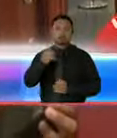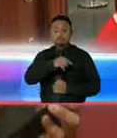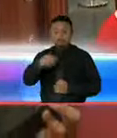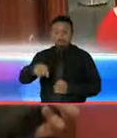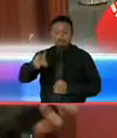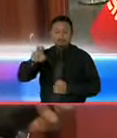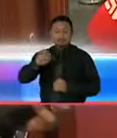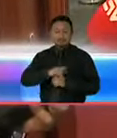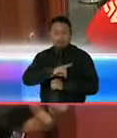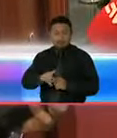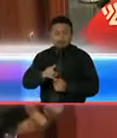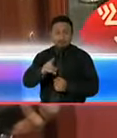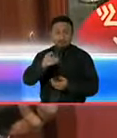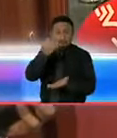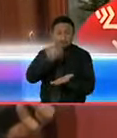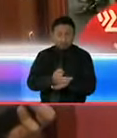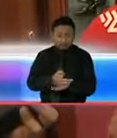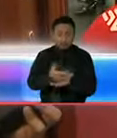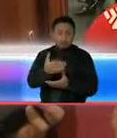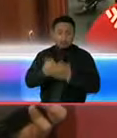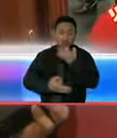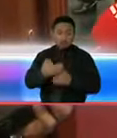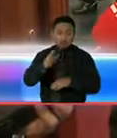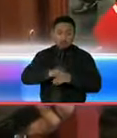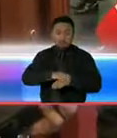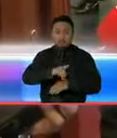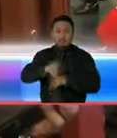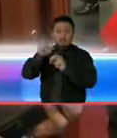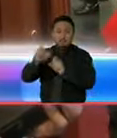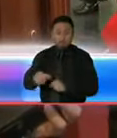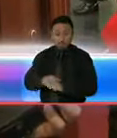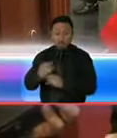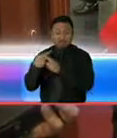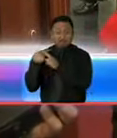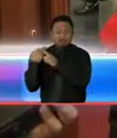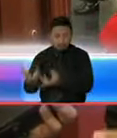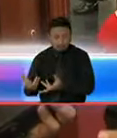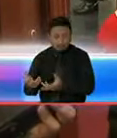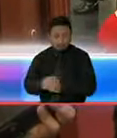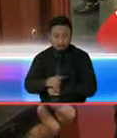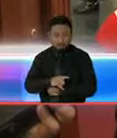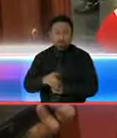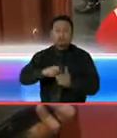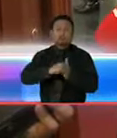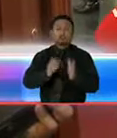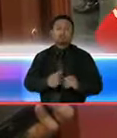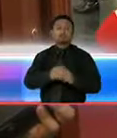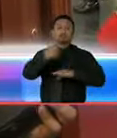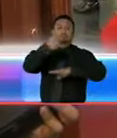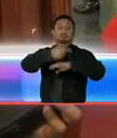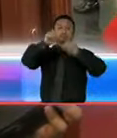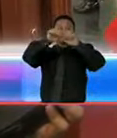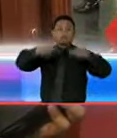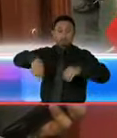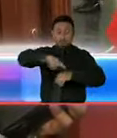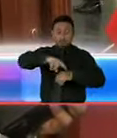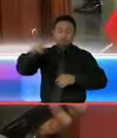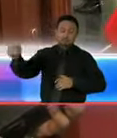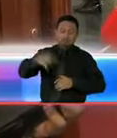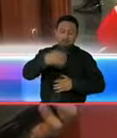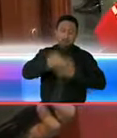abandono de la causa por una irresponsabilidad absolutamente grave, el procurador general del Estado debería de ser